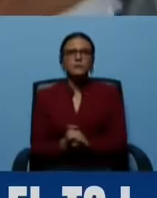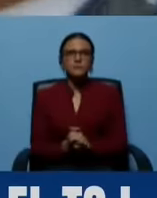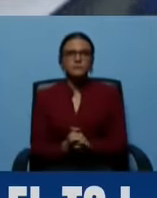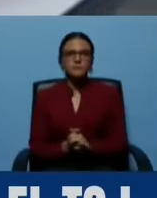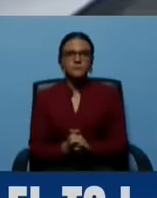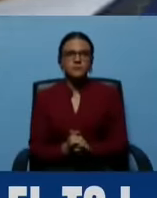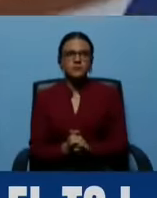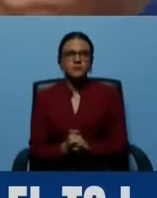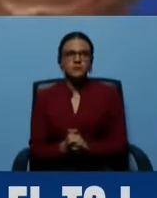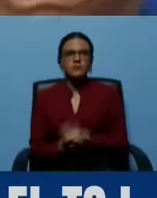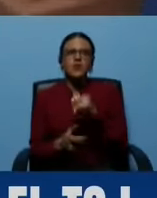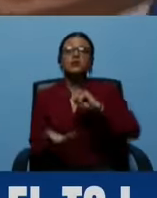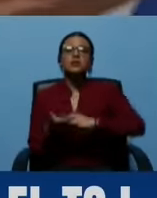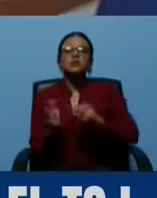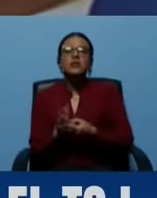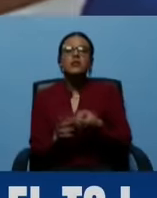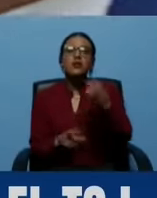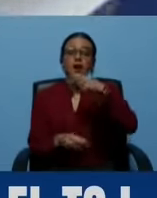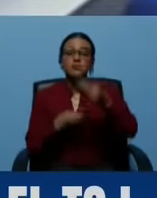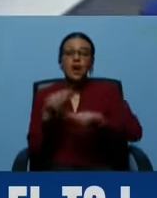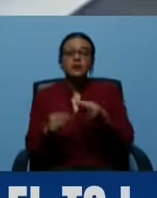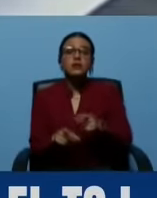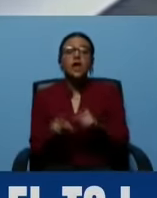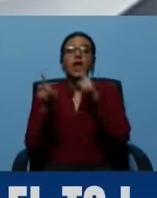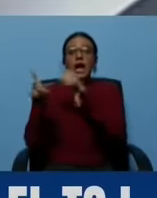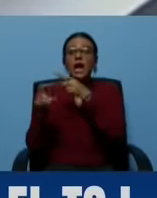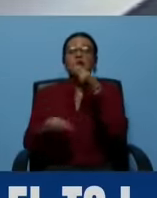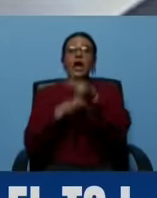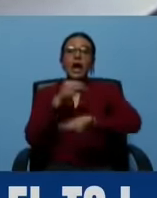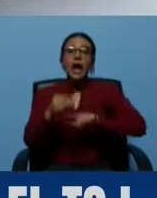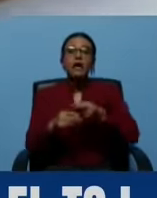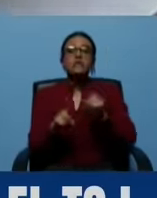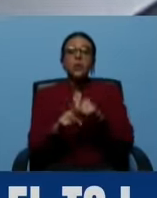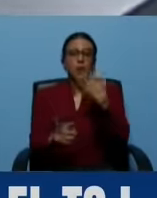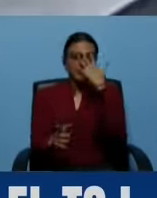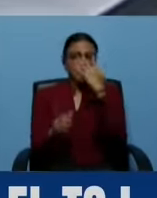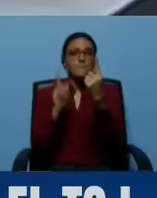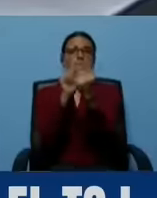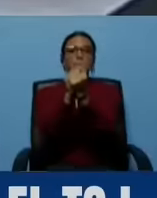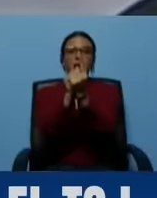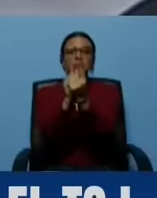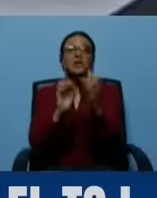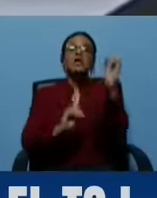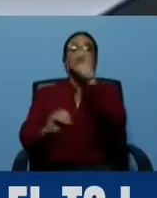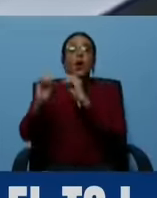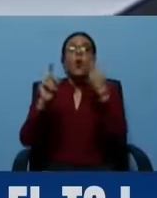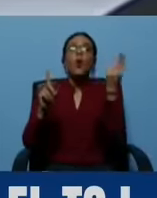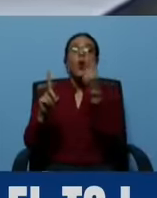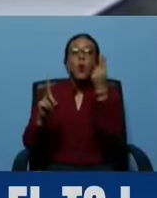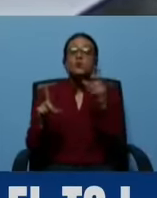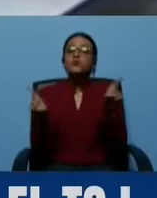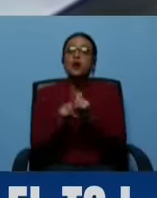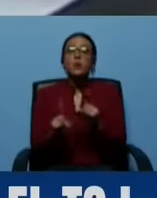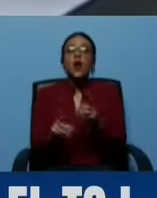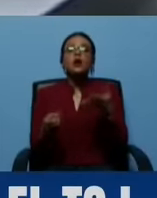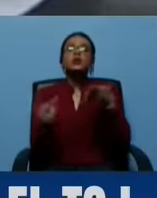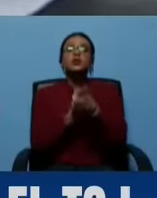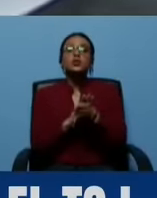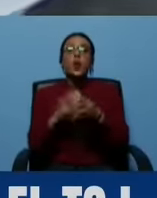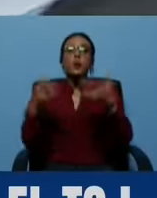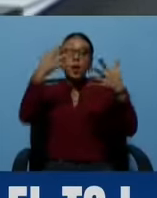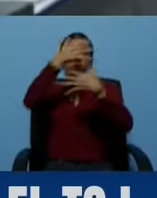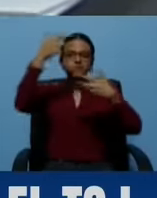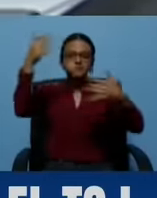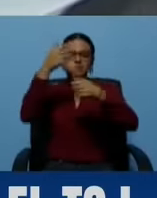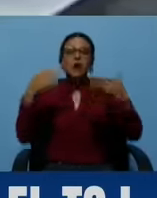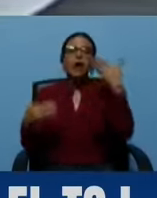No, esa es una posición de él, venir personalmente o usar, como hoy lo hizo, la vía